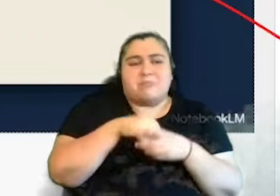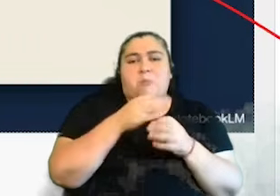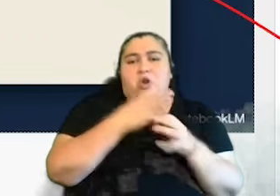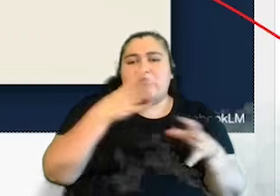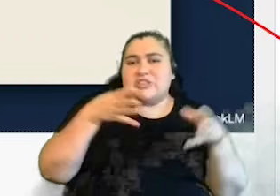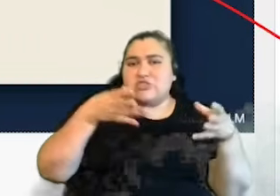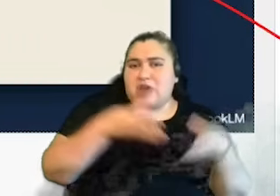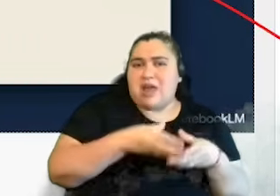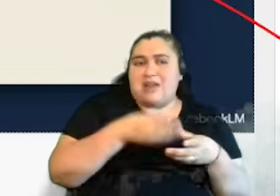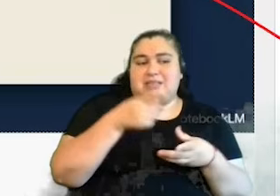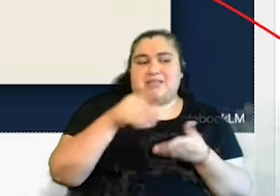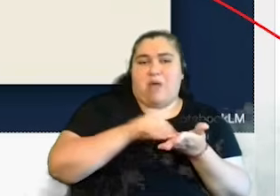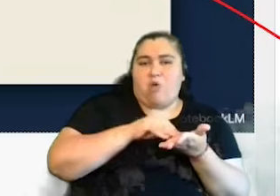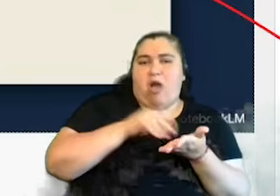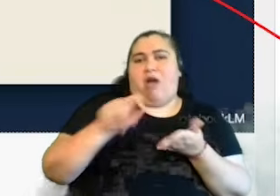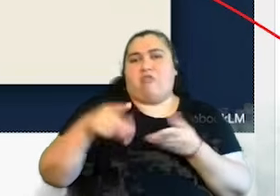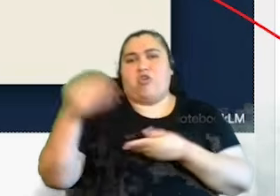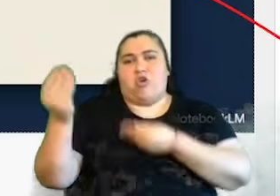de ciencias económicas,